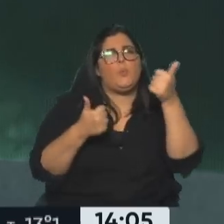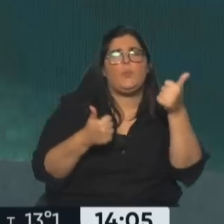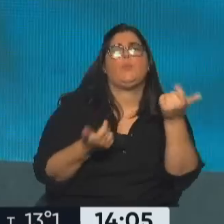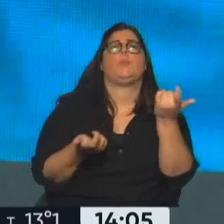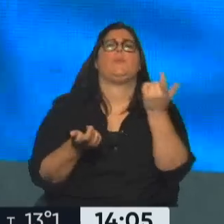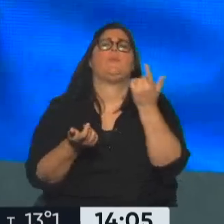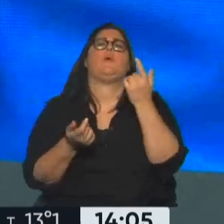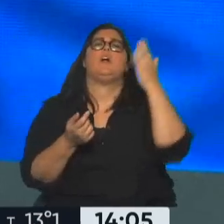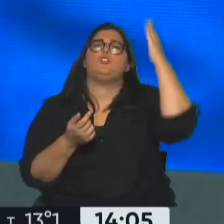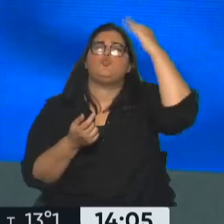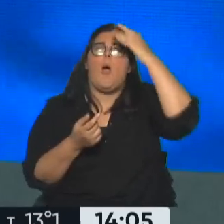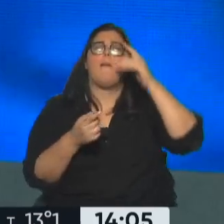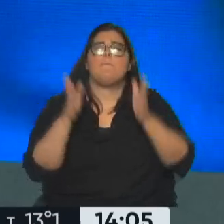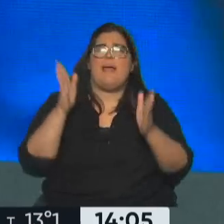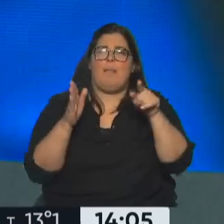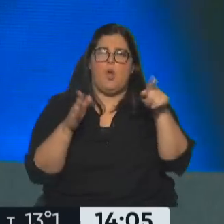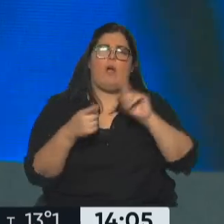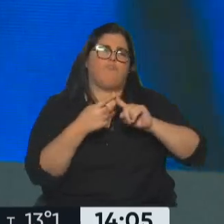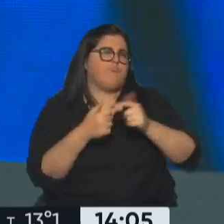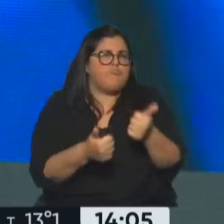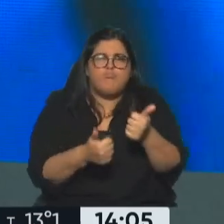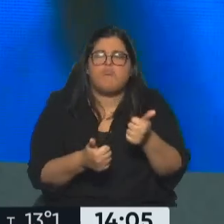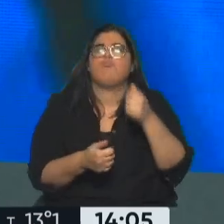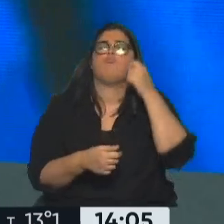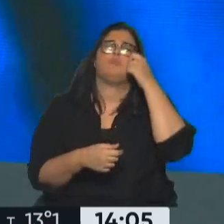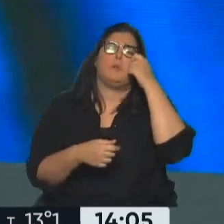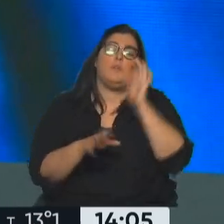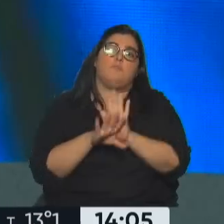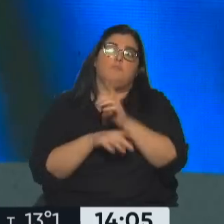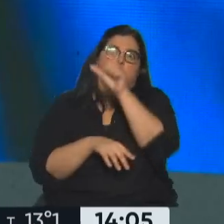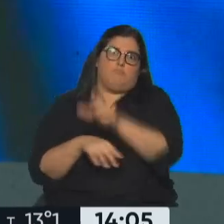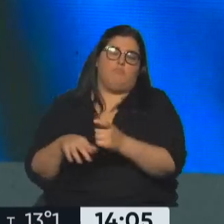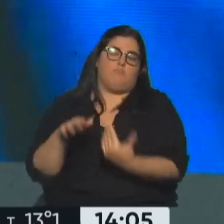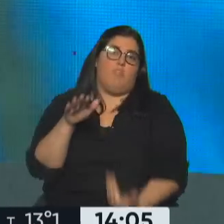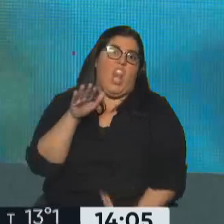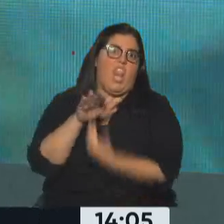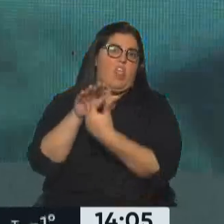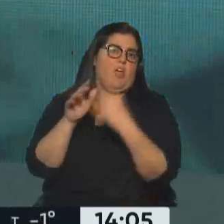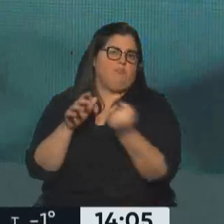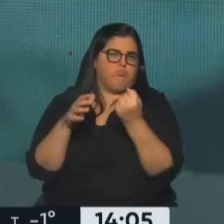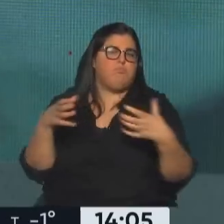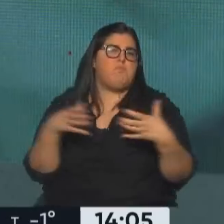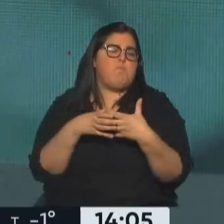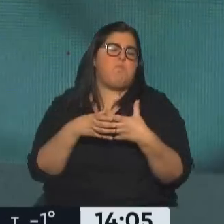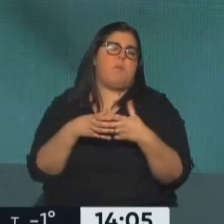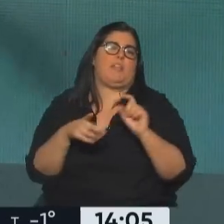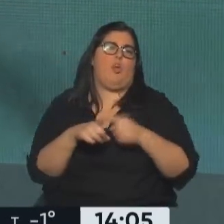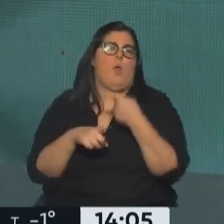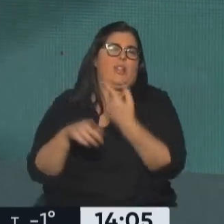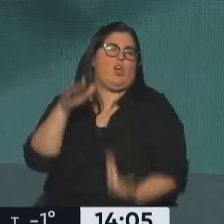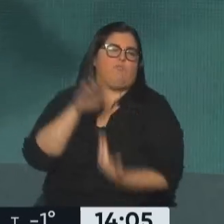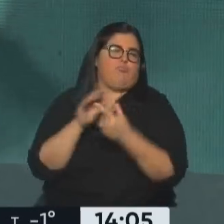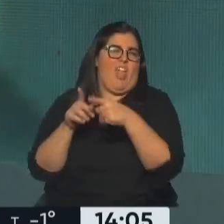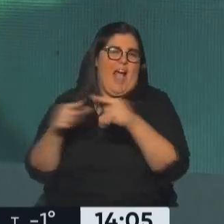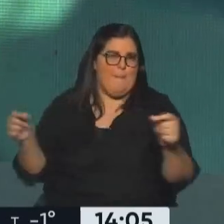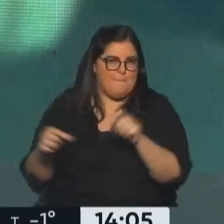con el trumpismo durante la etapa de Trump. Es decir, un líder importante del principal partido político japonés y que por lo tanto deja